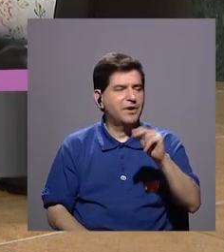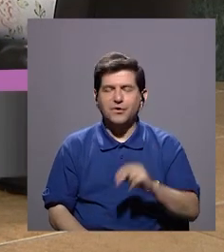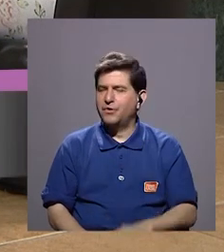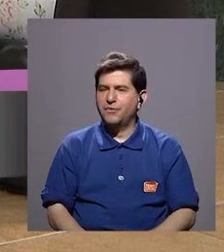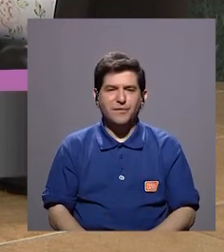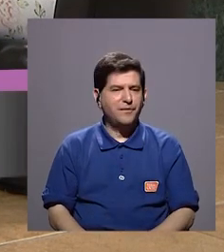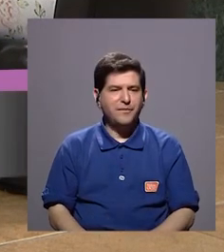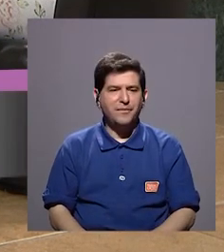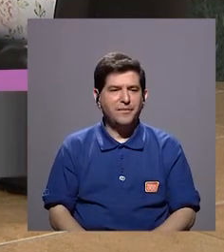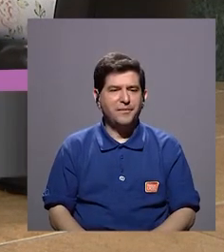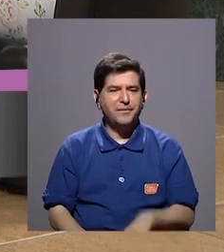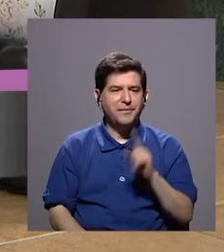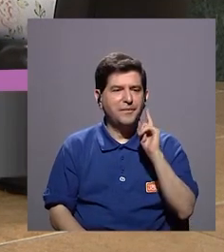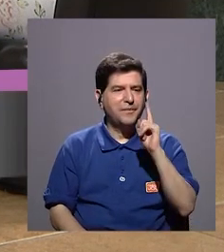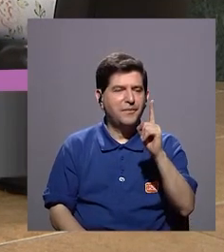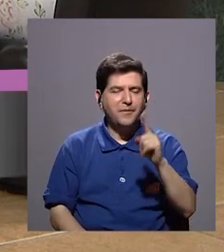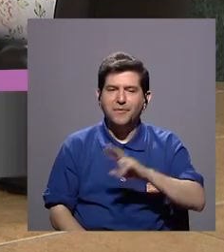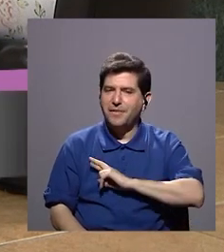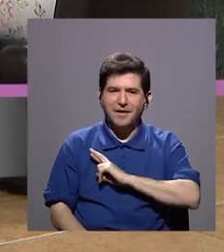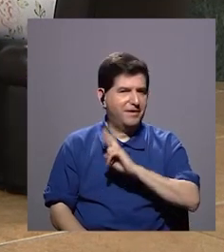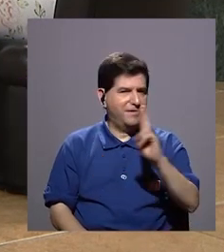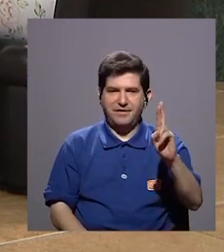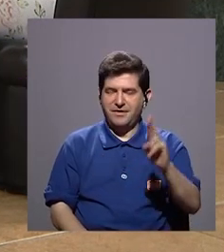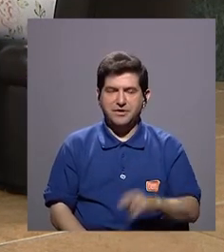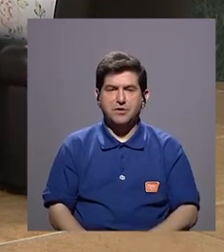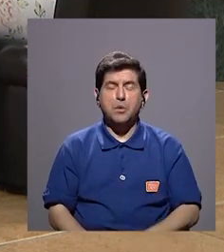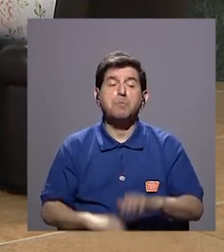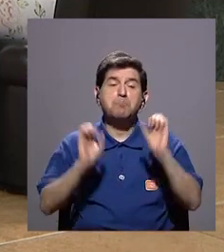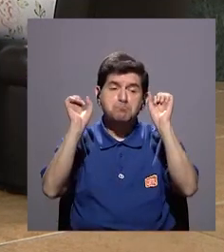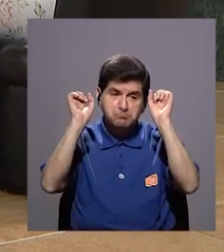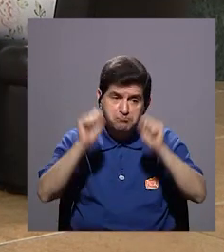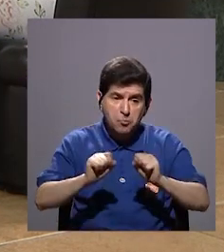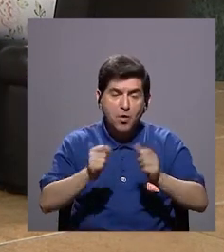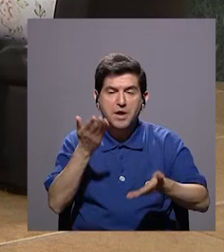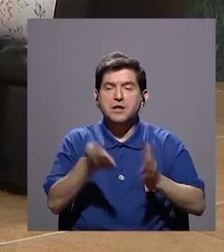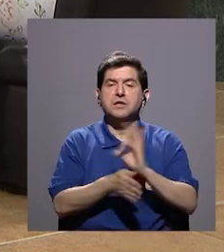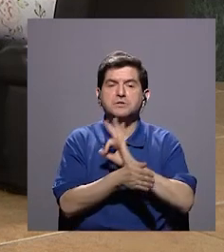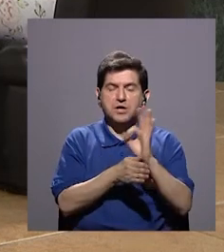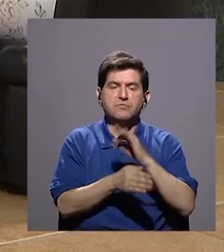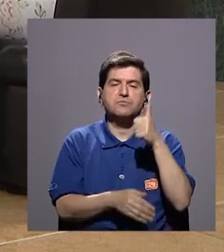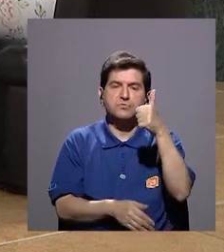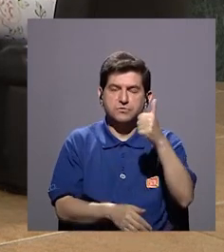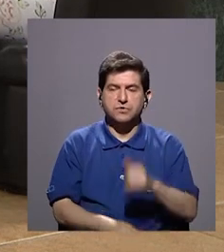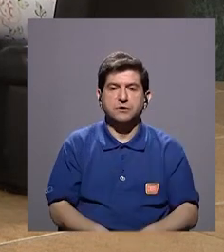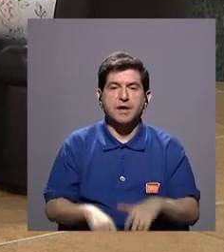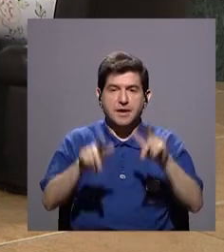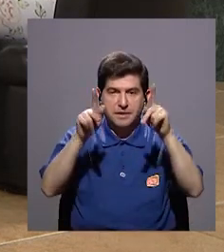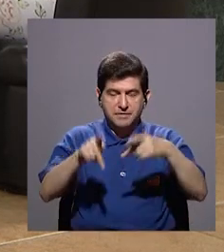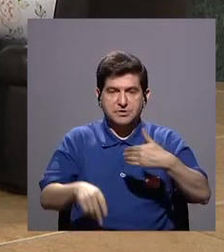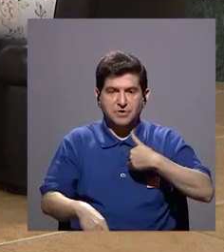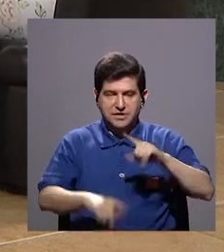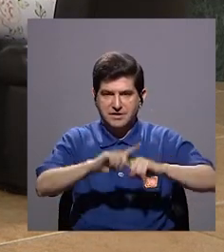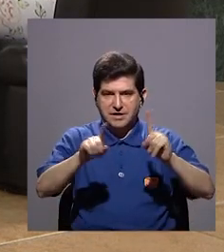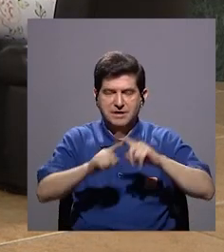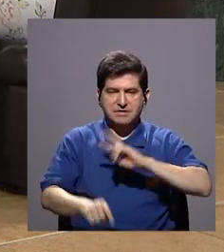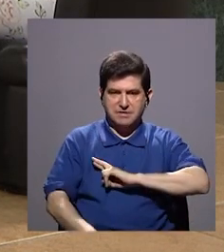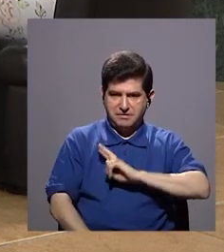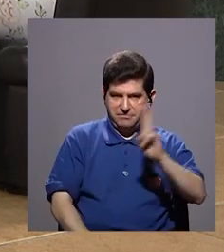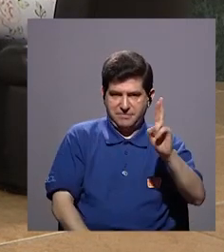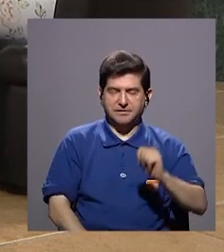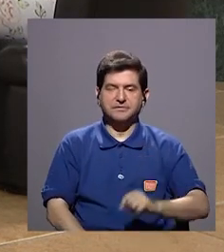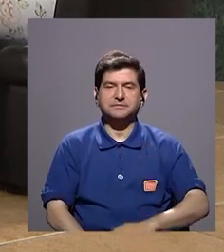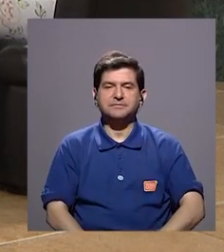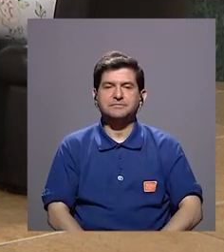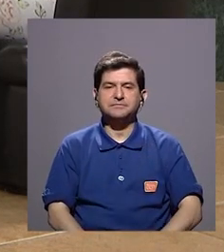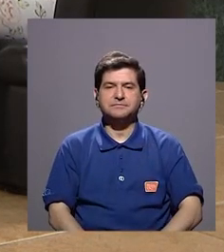no es una religión, aunque sí puede funcionar muy bien con personas que tengan